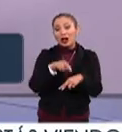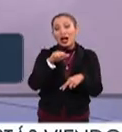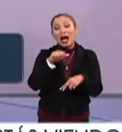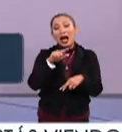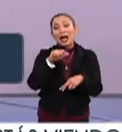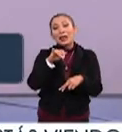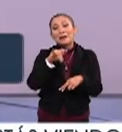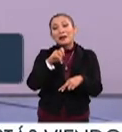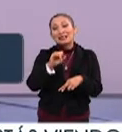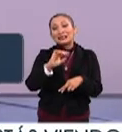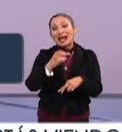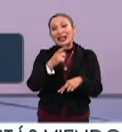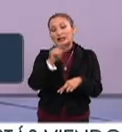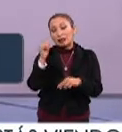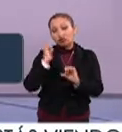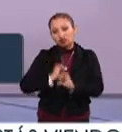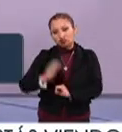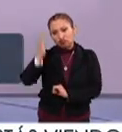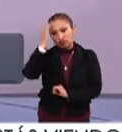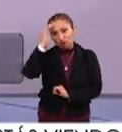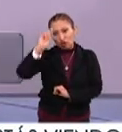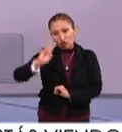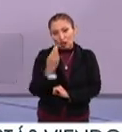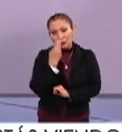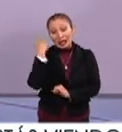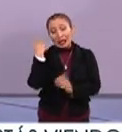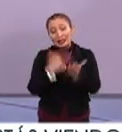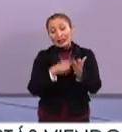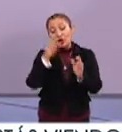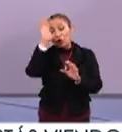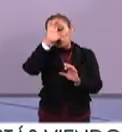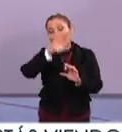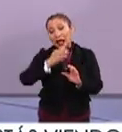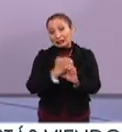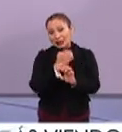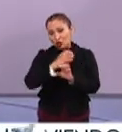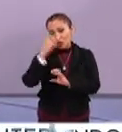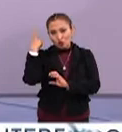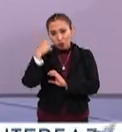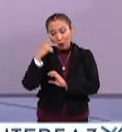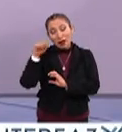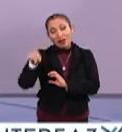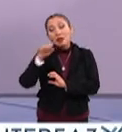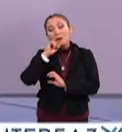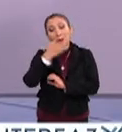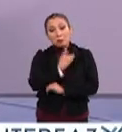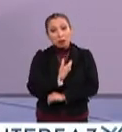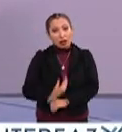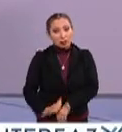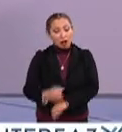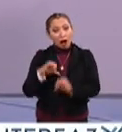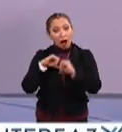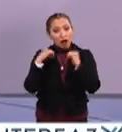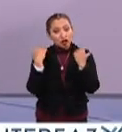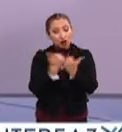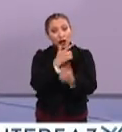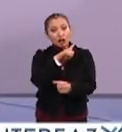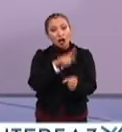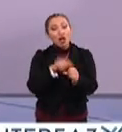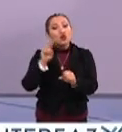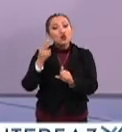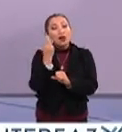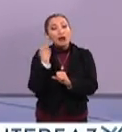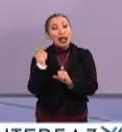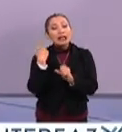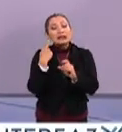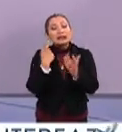Alibert Sánchez Jiménez, él es rector de la Universidad Intercultural del Estado de Puebla y también es presidente de la Asociación Nacional de